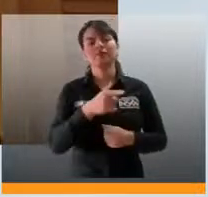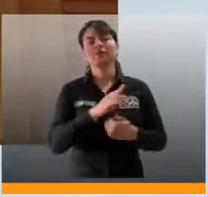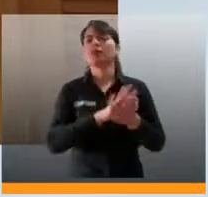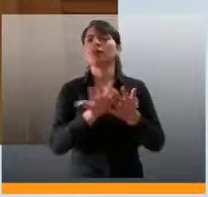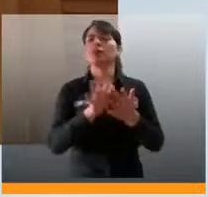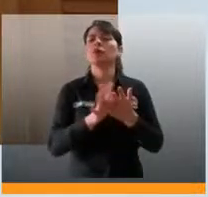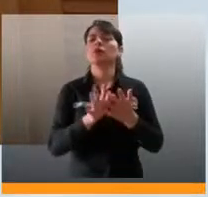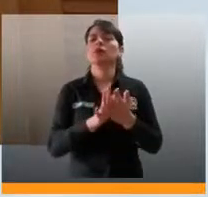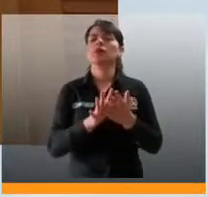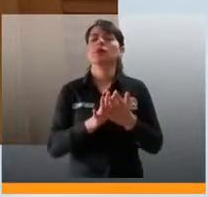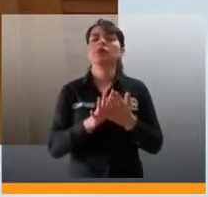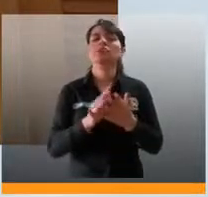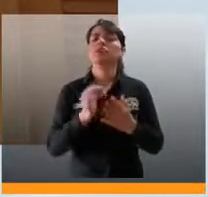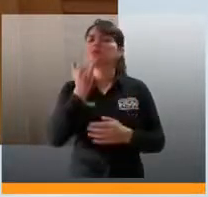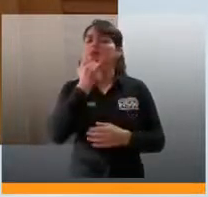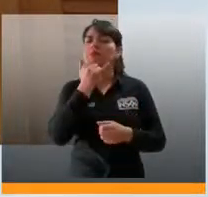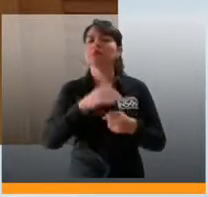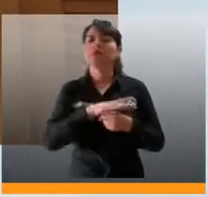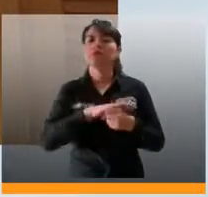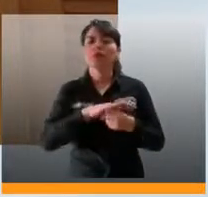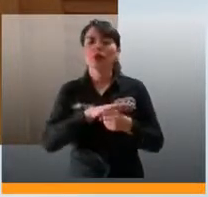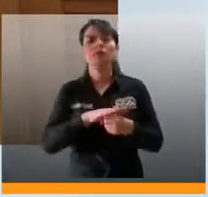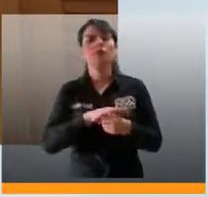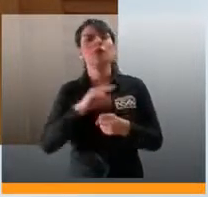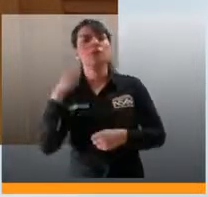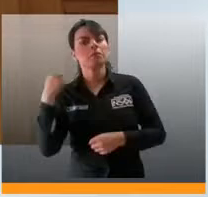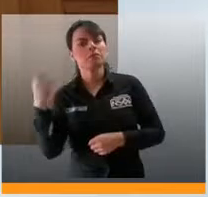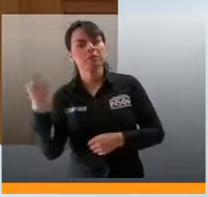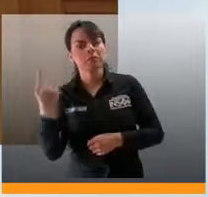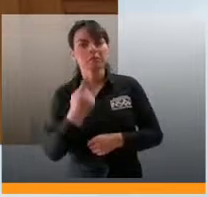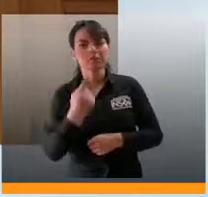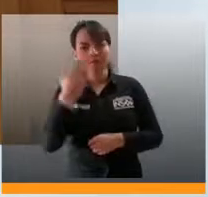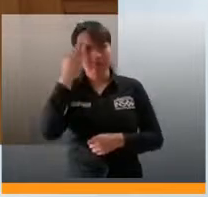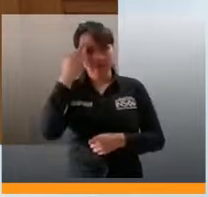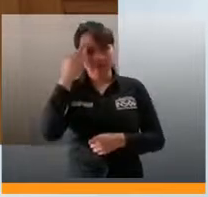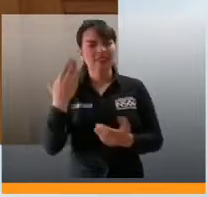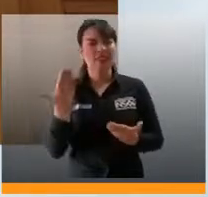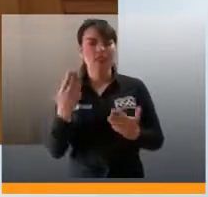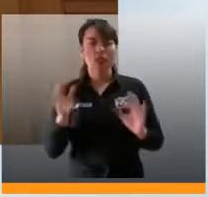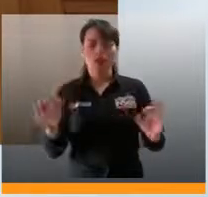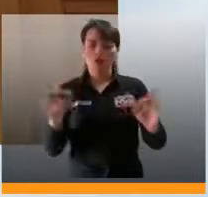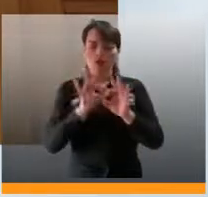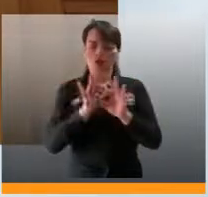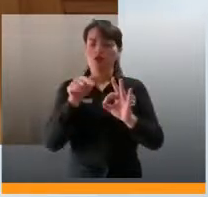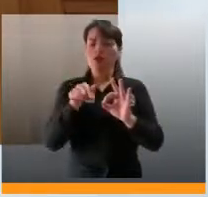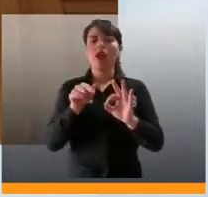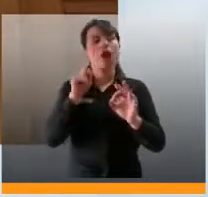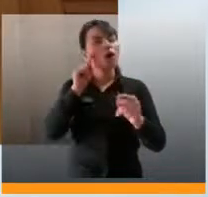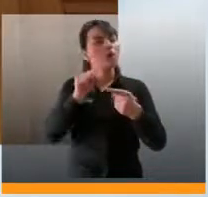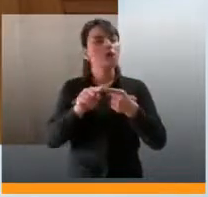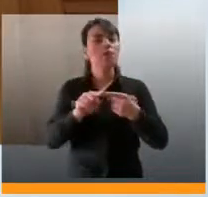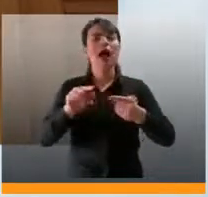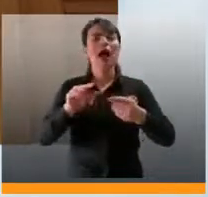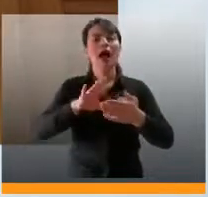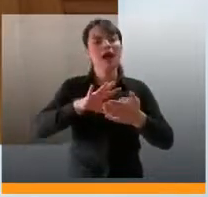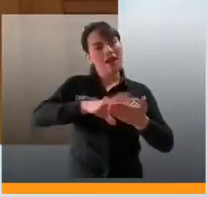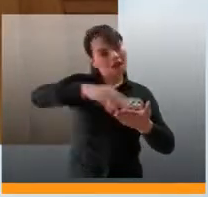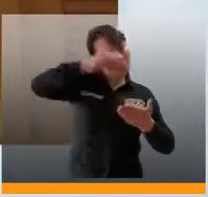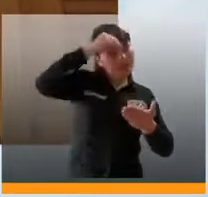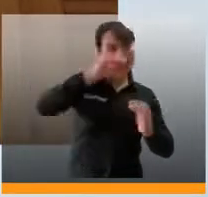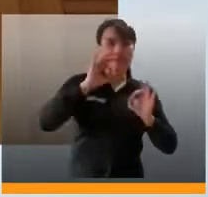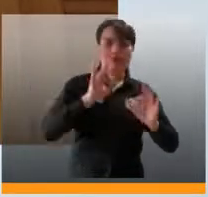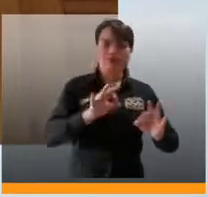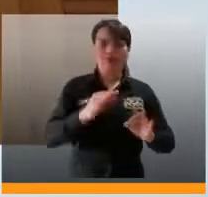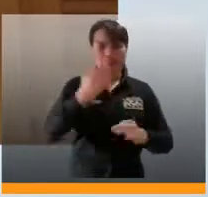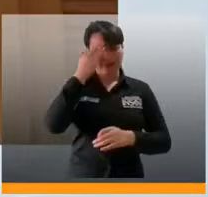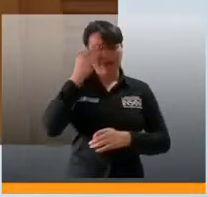visto el abordaje del nuevo enfoque basado en el resultado de aprendizaje luego de 25 años de un